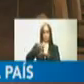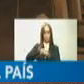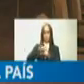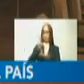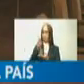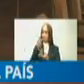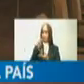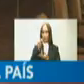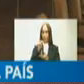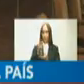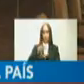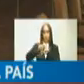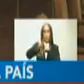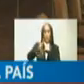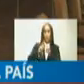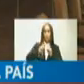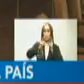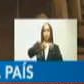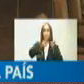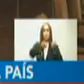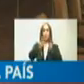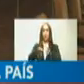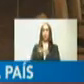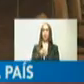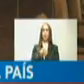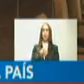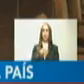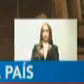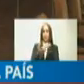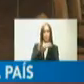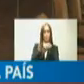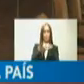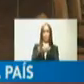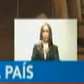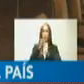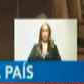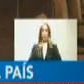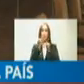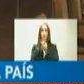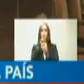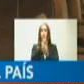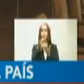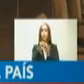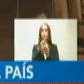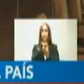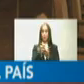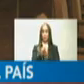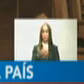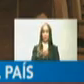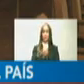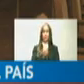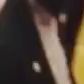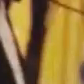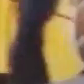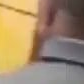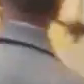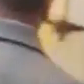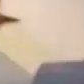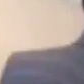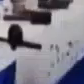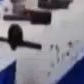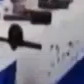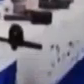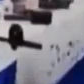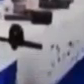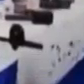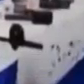2 medidas específicas y por supuesto también hablando del toque de queda que entrará en vigencia el próximo lunes.